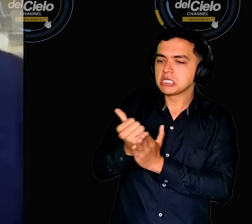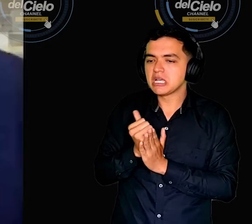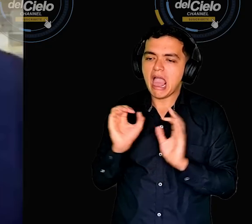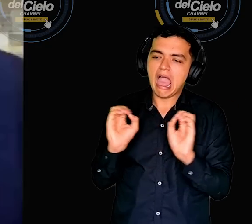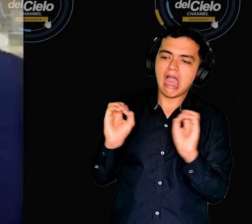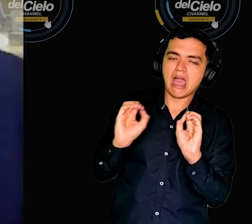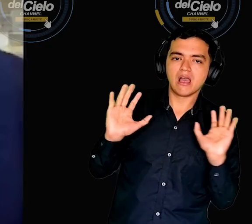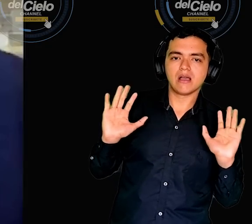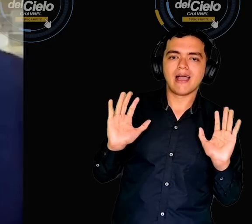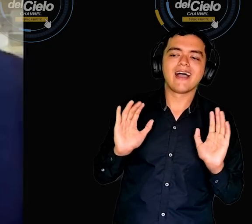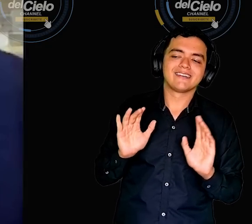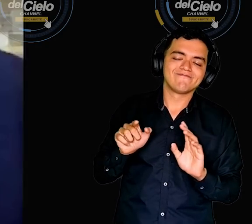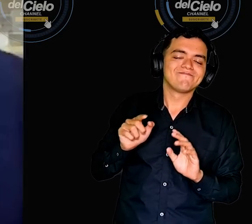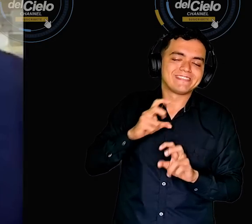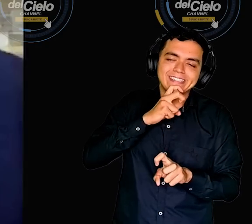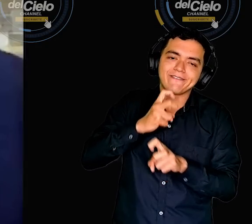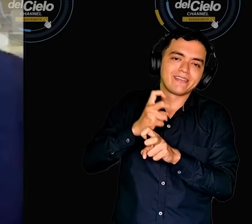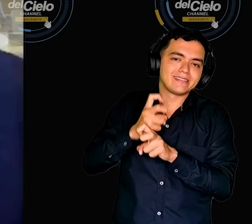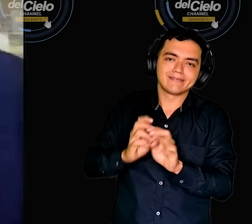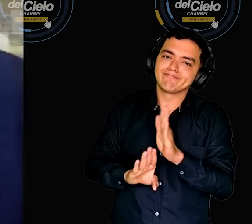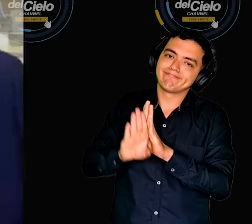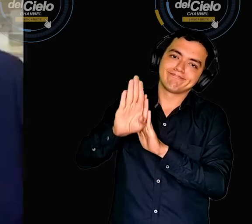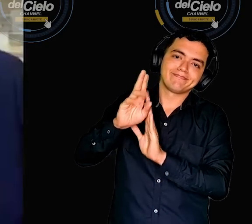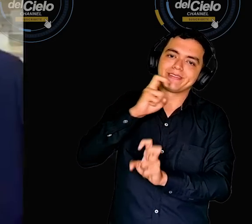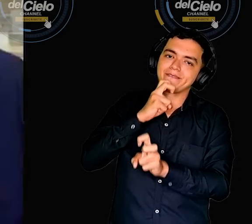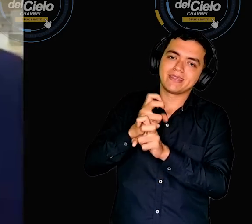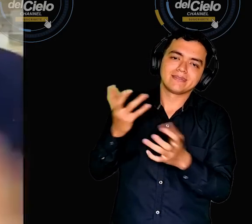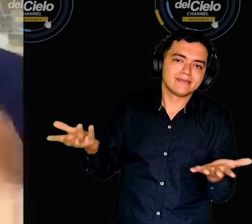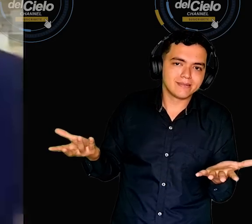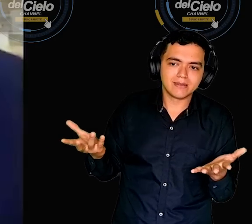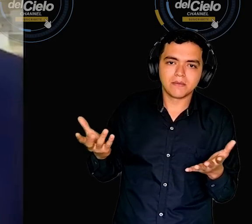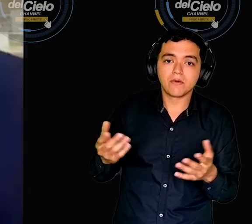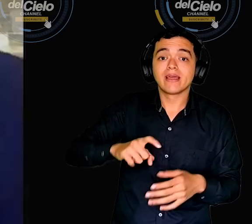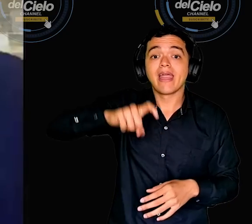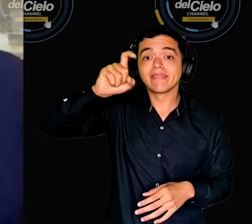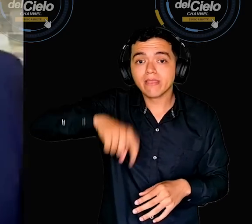que queremos. Si cada quien